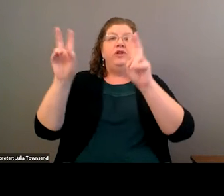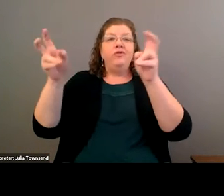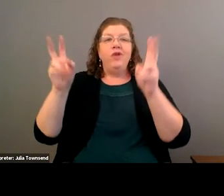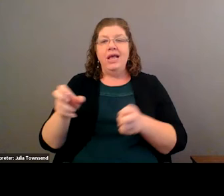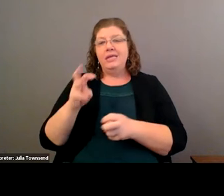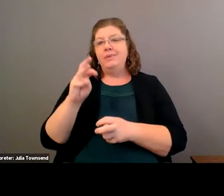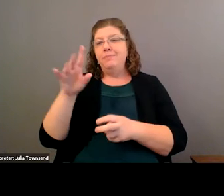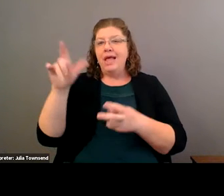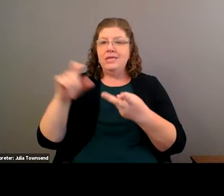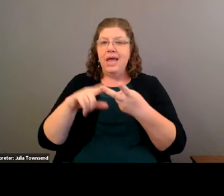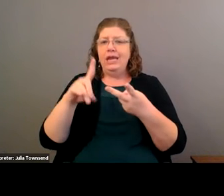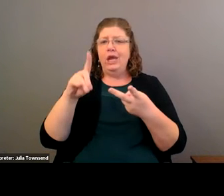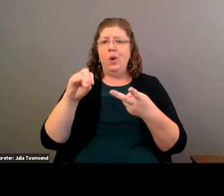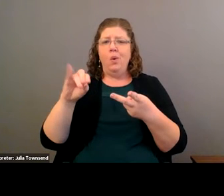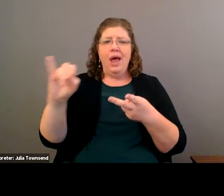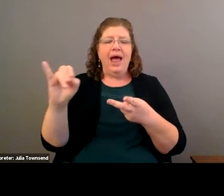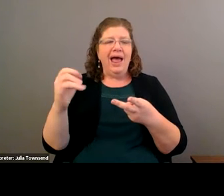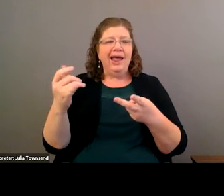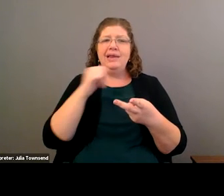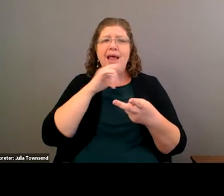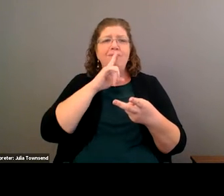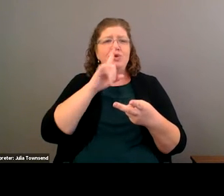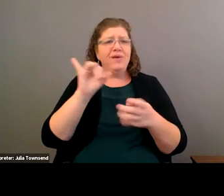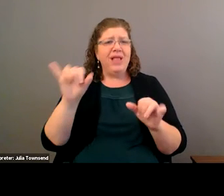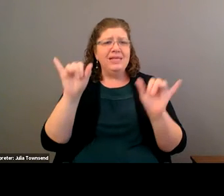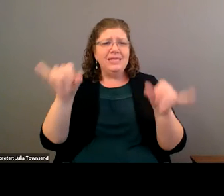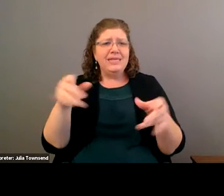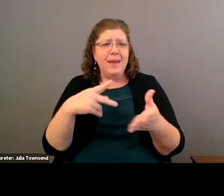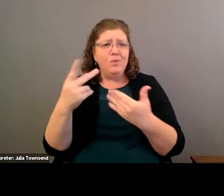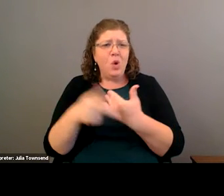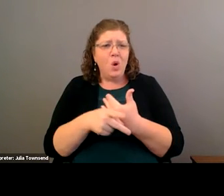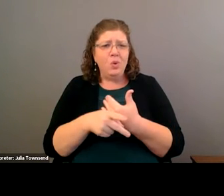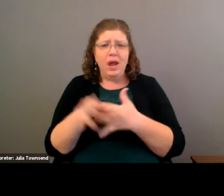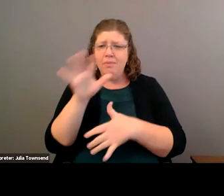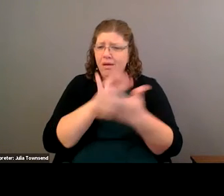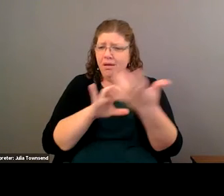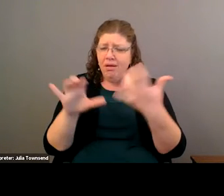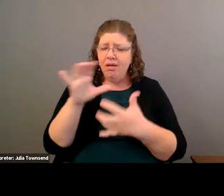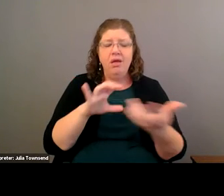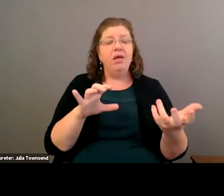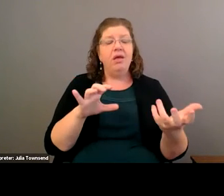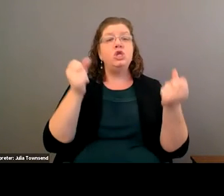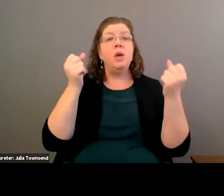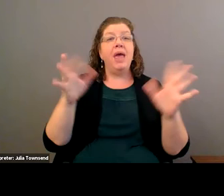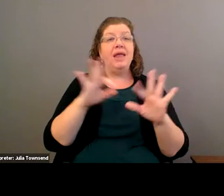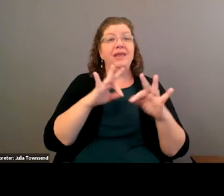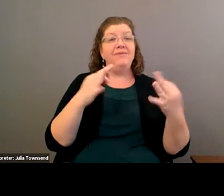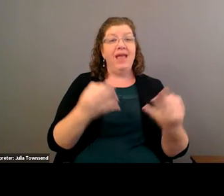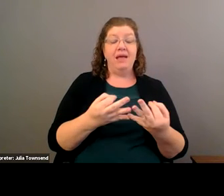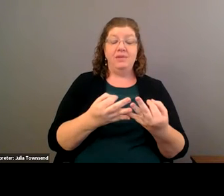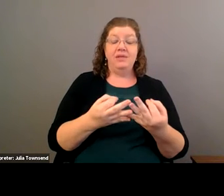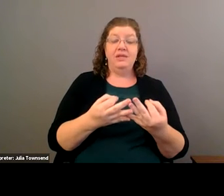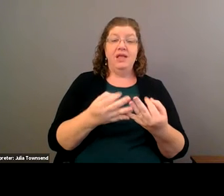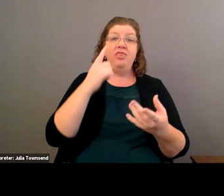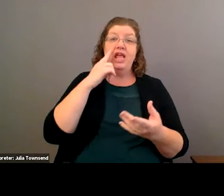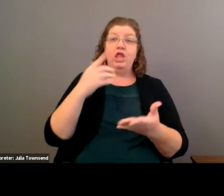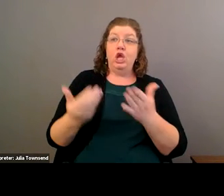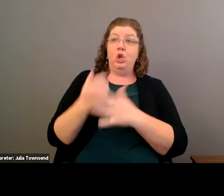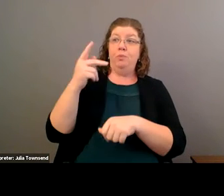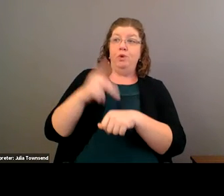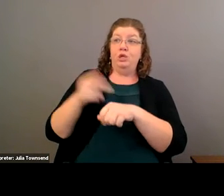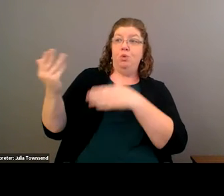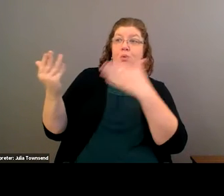Y se pasan hablando de meta y de doble inmersión lingüística y no están seguros de si es el mismo programa. Hay muchas personas